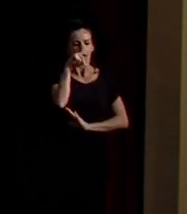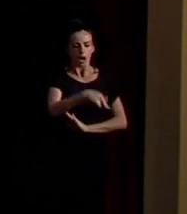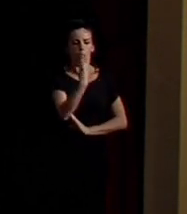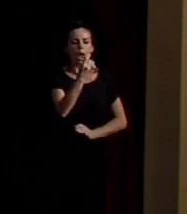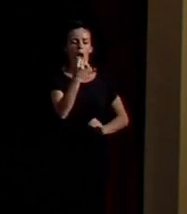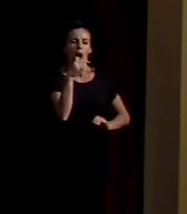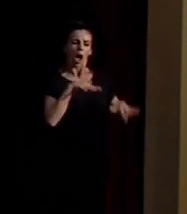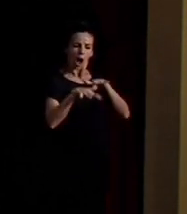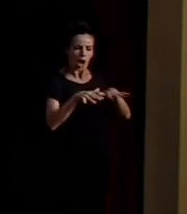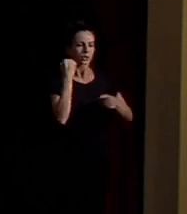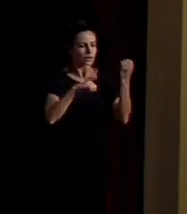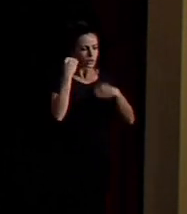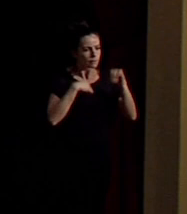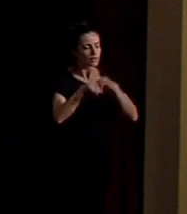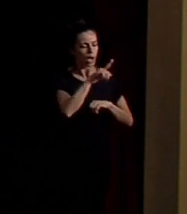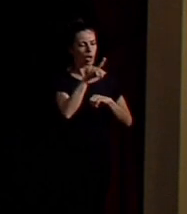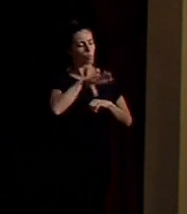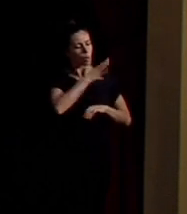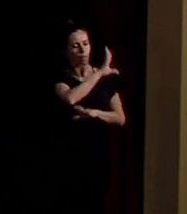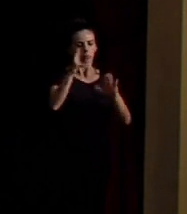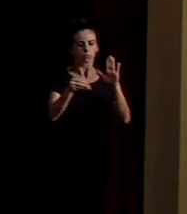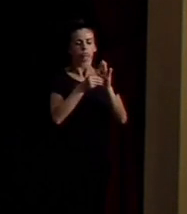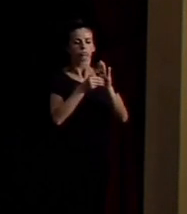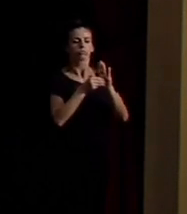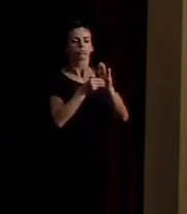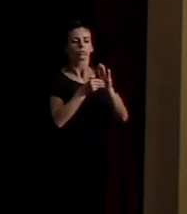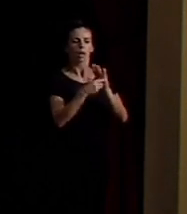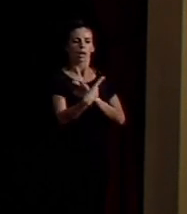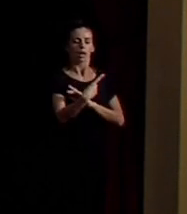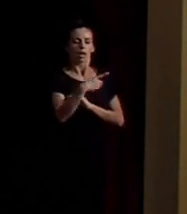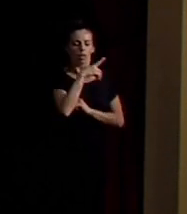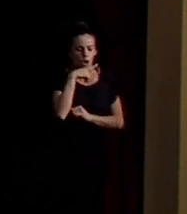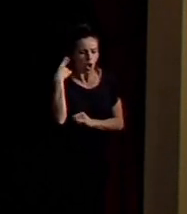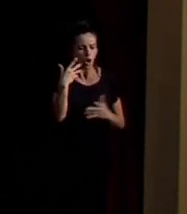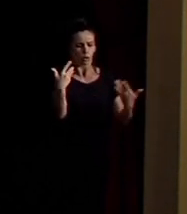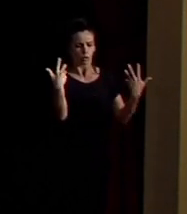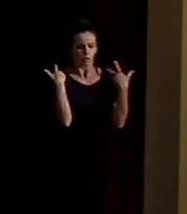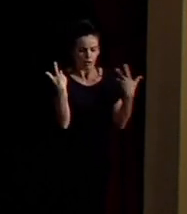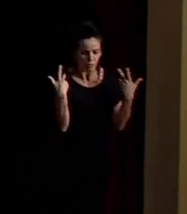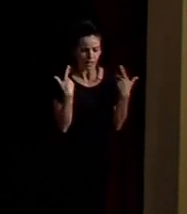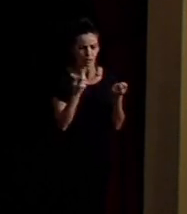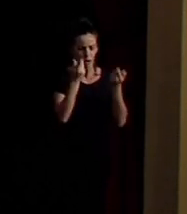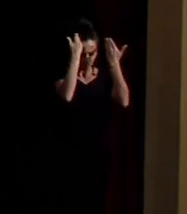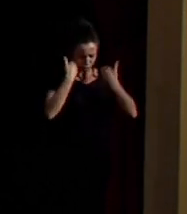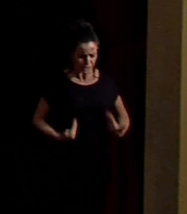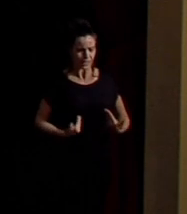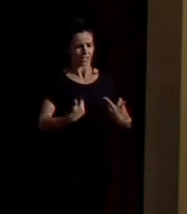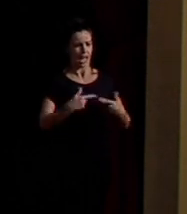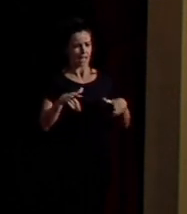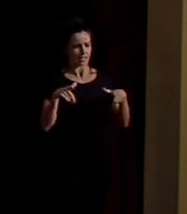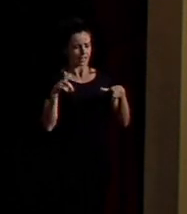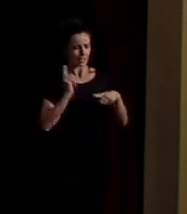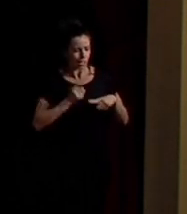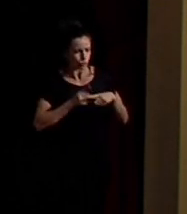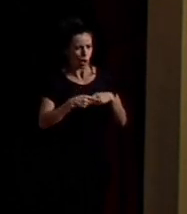esas prácticas que implican o que pueden implicar daño, sufrimiento de naturaleza física, sexual, psicológica o